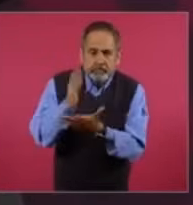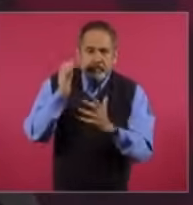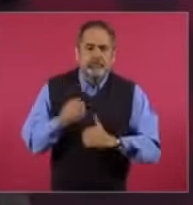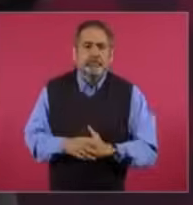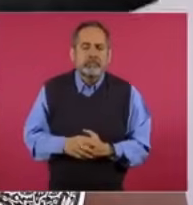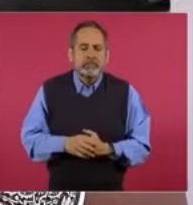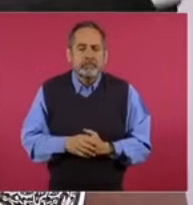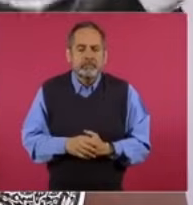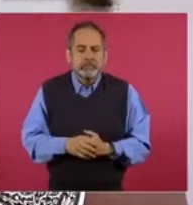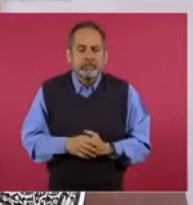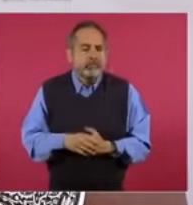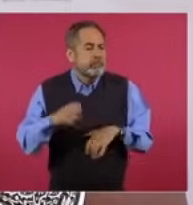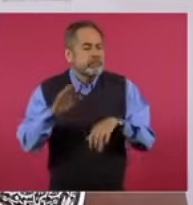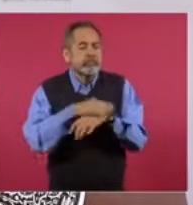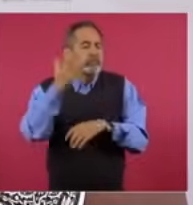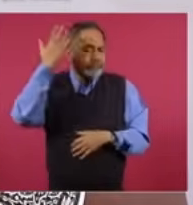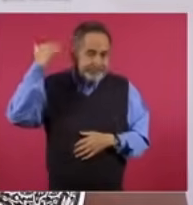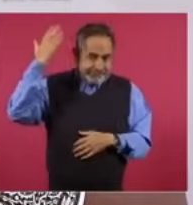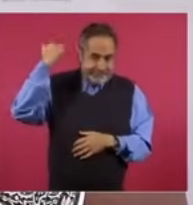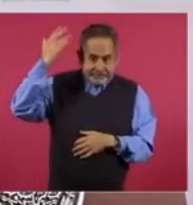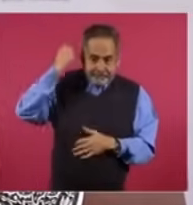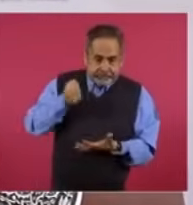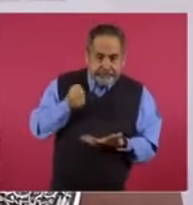pues no le llega el presupuesto al pueblo,